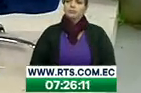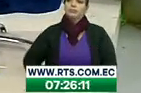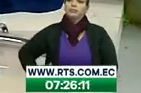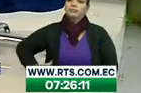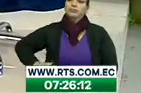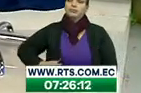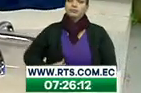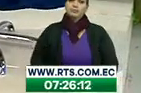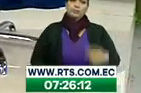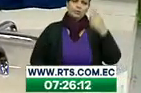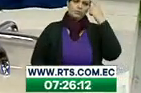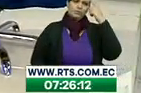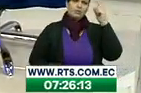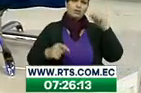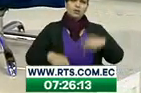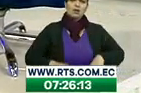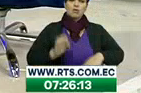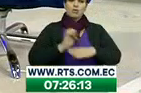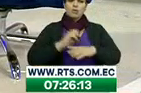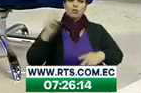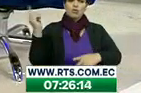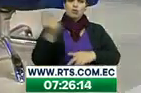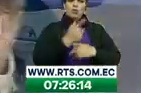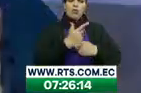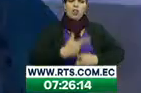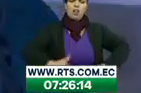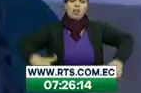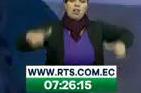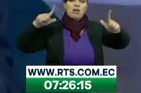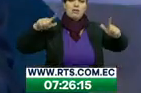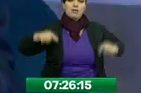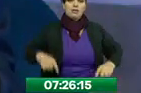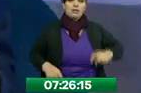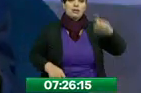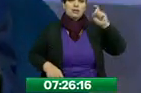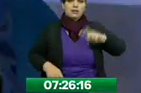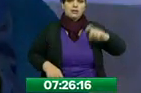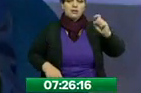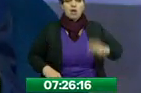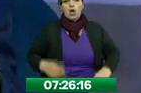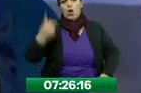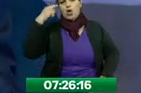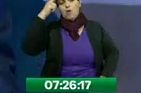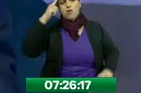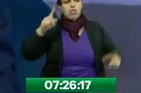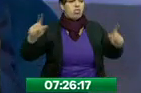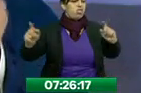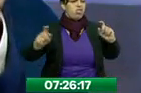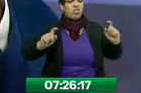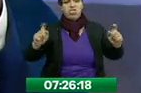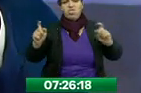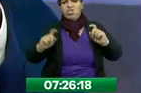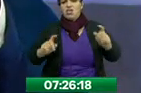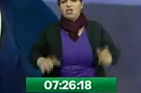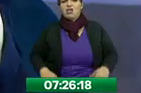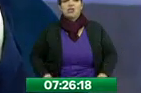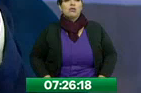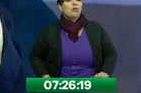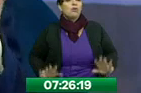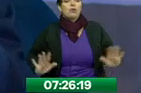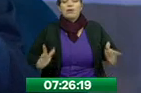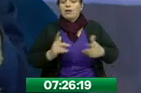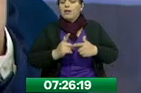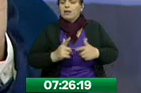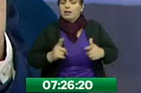el Ecuador es más libertad, menos gobierno, menos regulación y más libertad individual. Yo creo que los ciudadanos